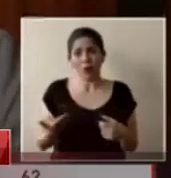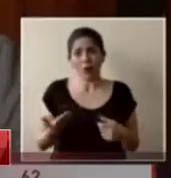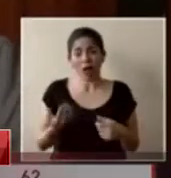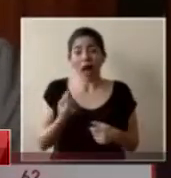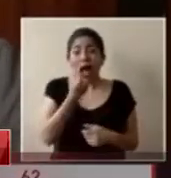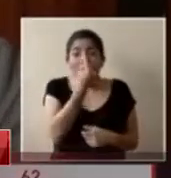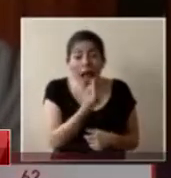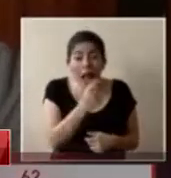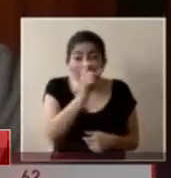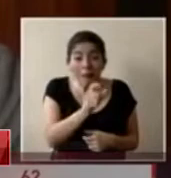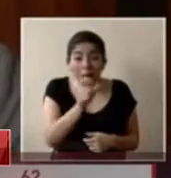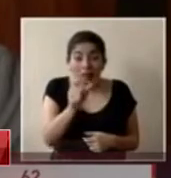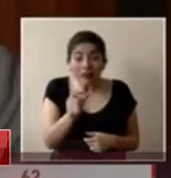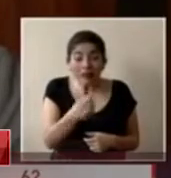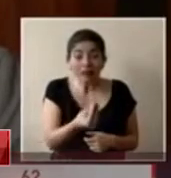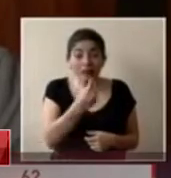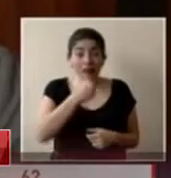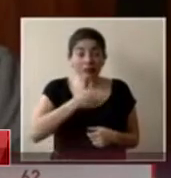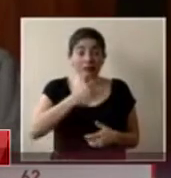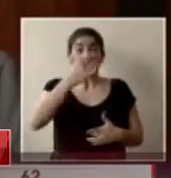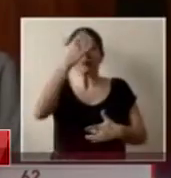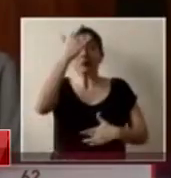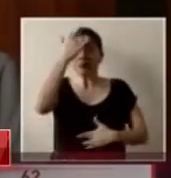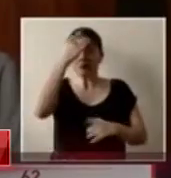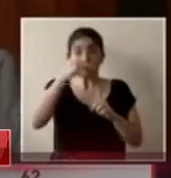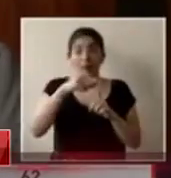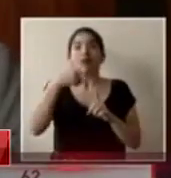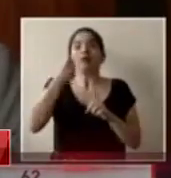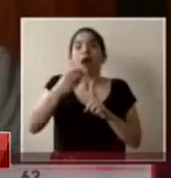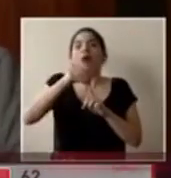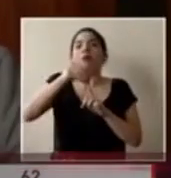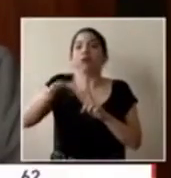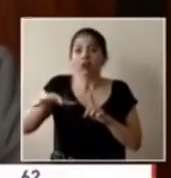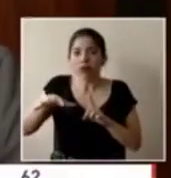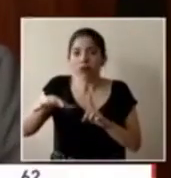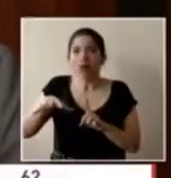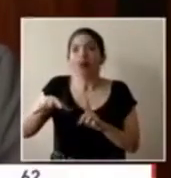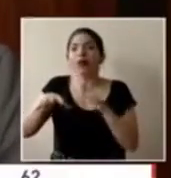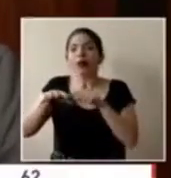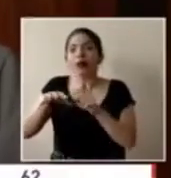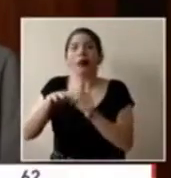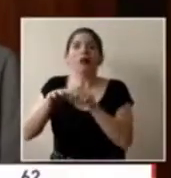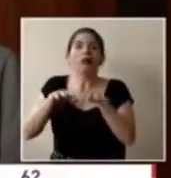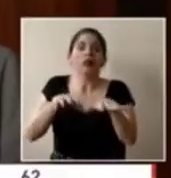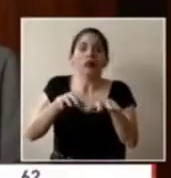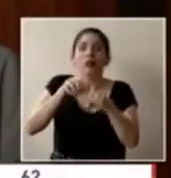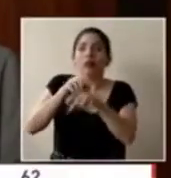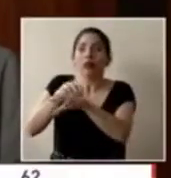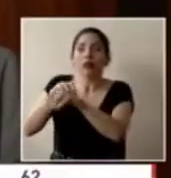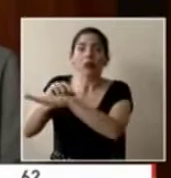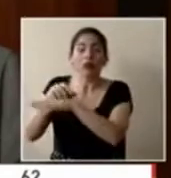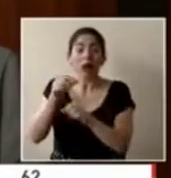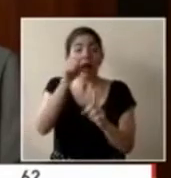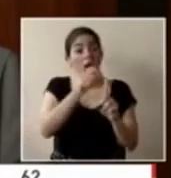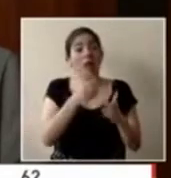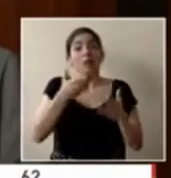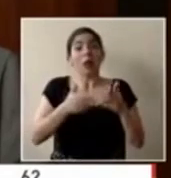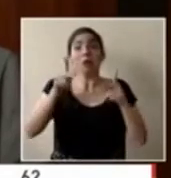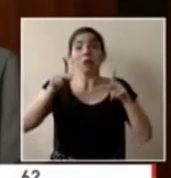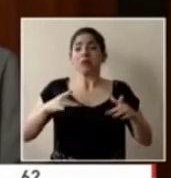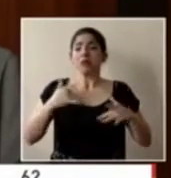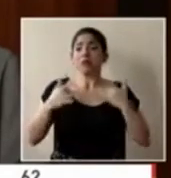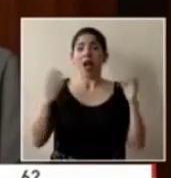cada caso que se contagia va a generar casos secundarios. Y muchos de ellos son personas sin síntomas, que no podemos